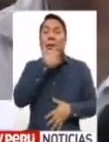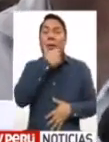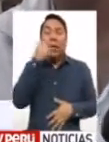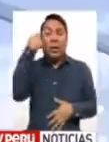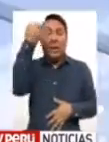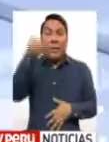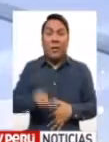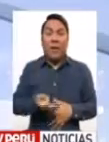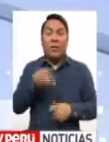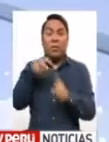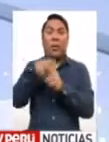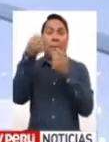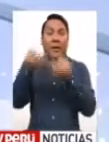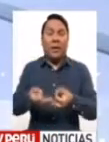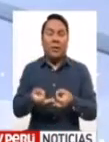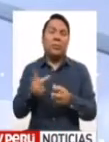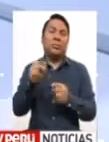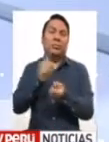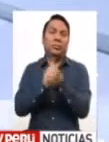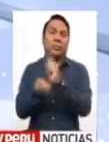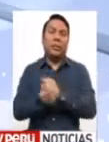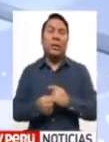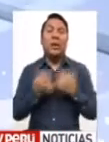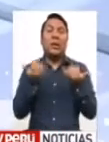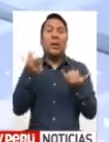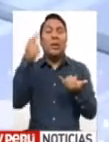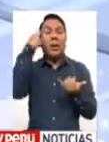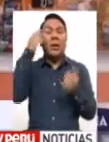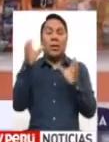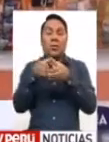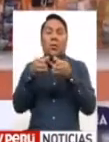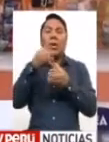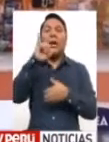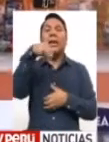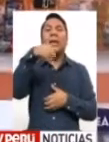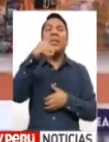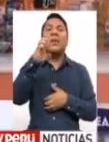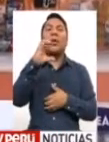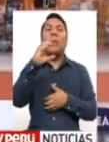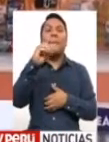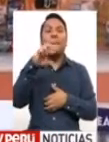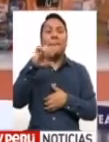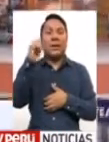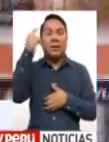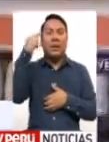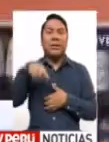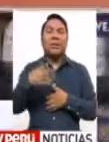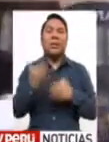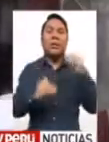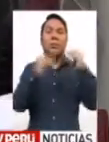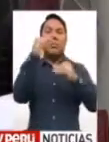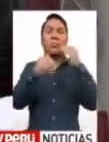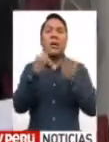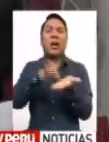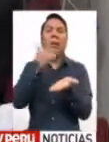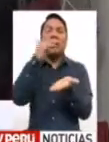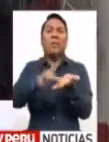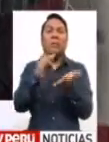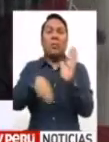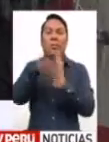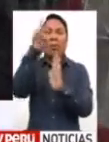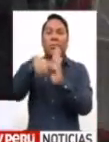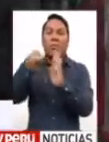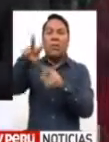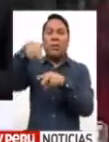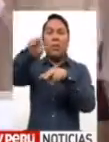no el jefe de estado también espera que indecopi actúe con firmeza ante la denuncia de concertación de precios de farmacias y pidió